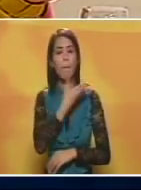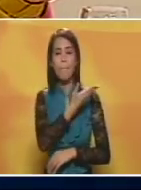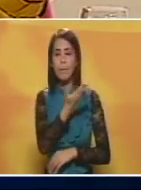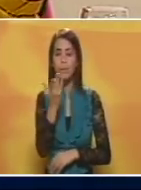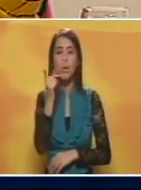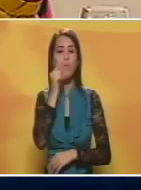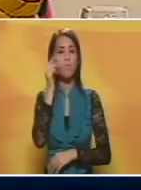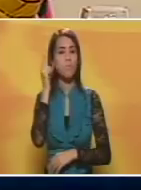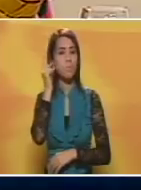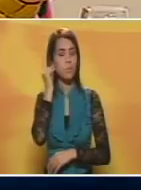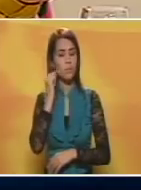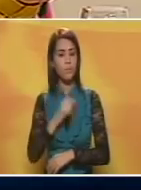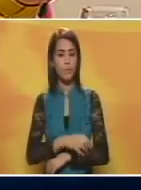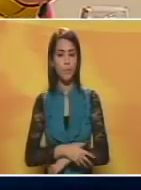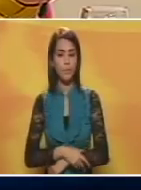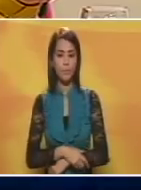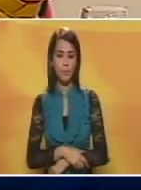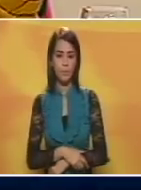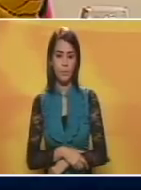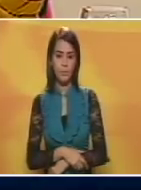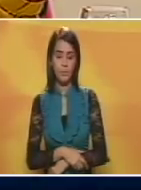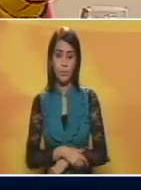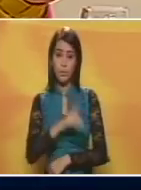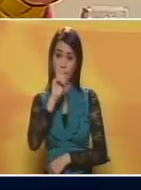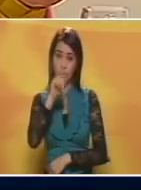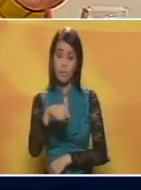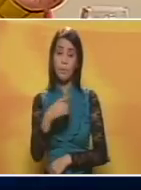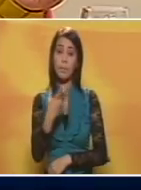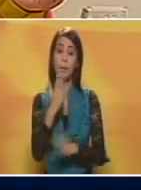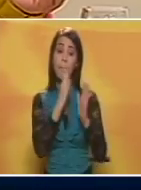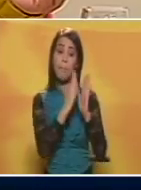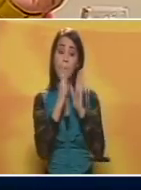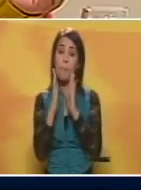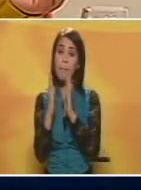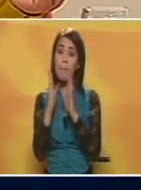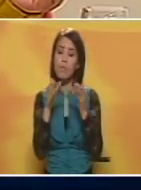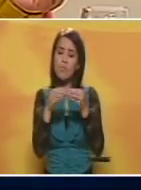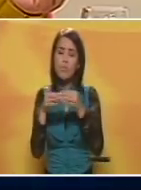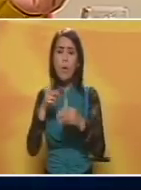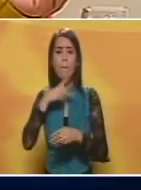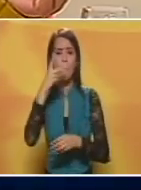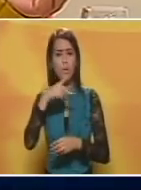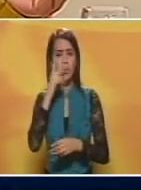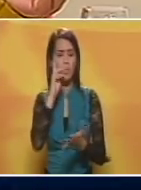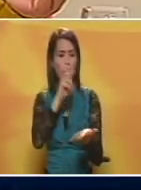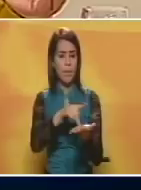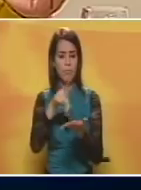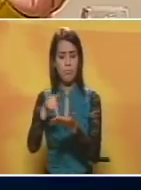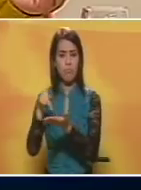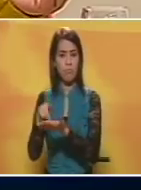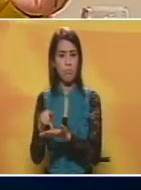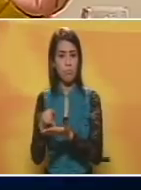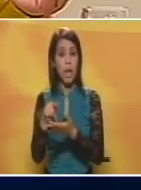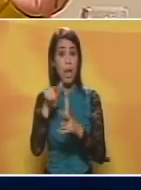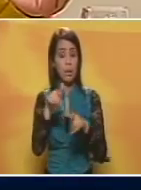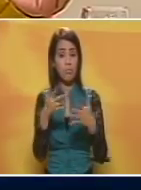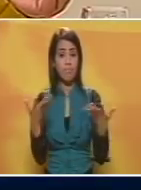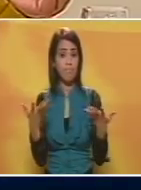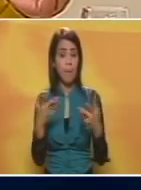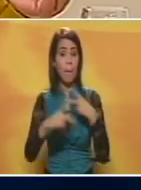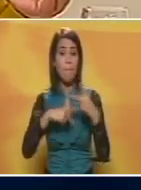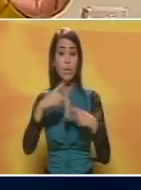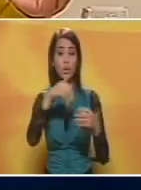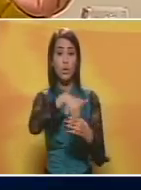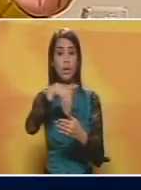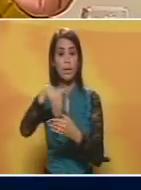las electoras y todos los electores, y también para las organizaciones con fines políticos participantes en este